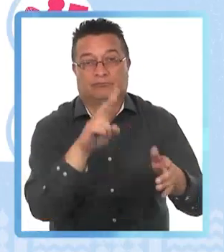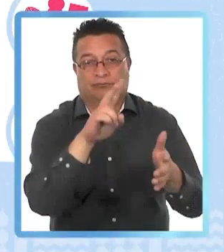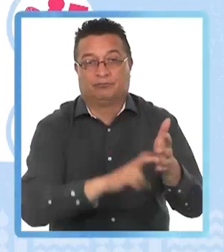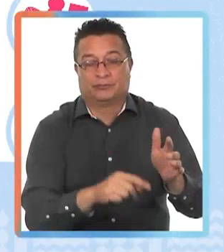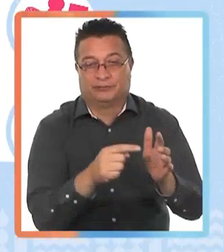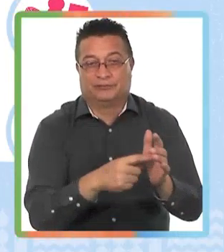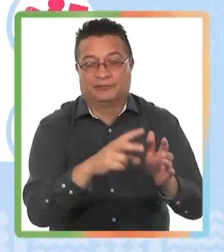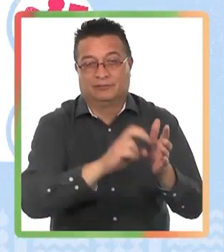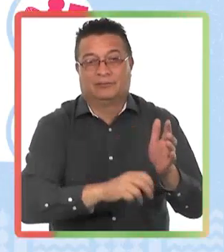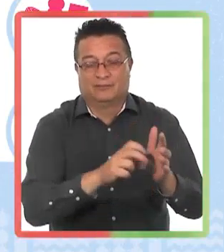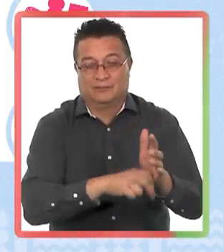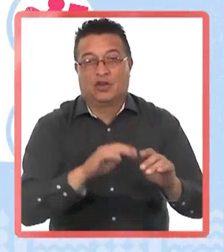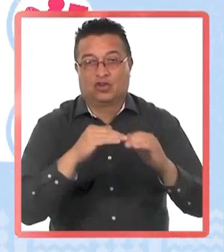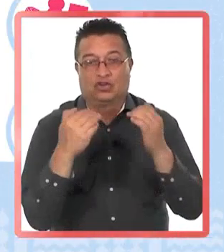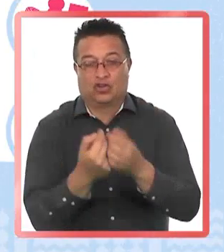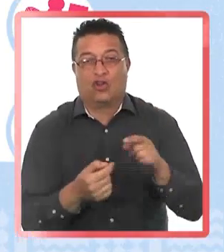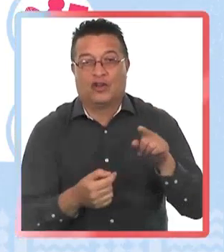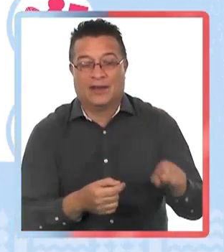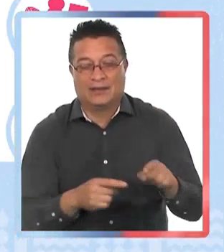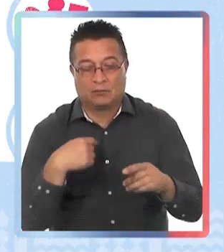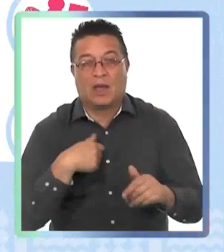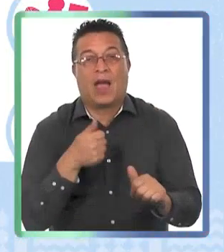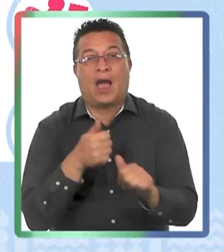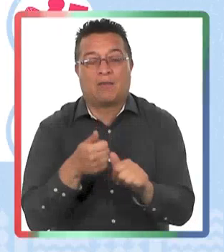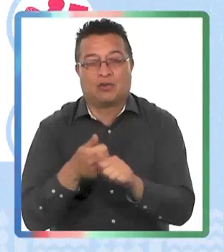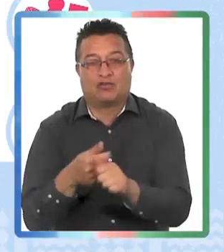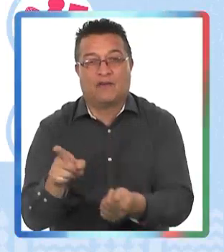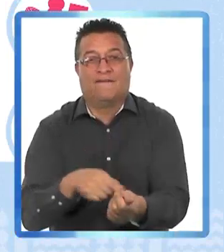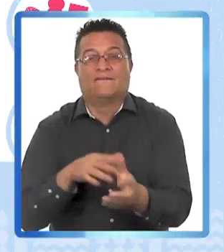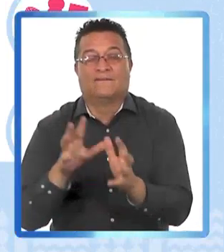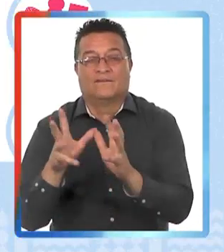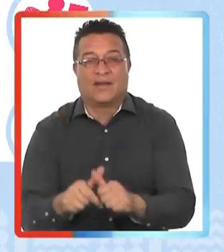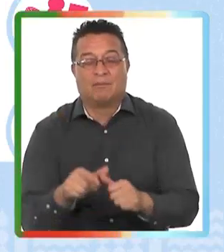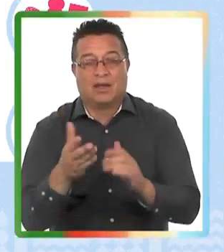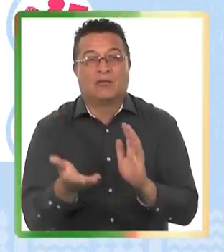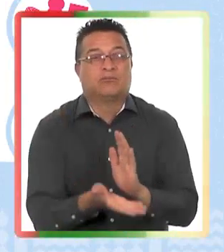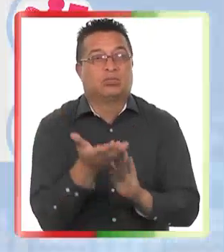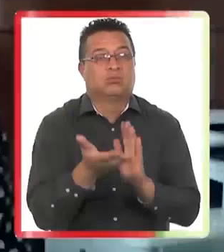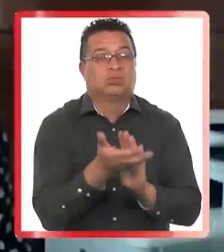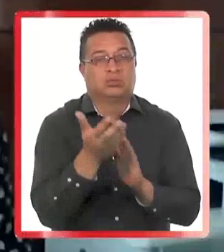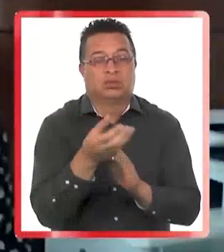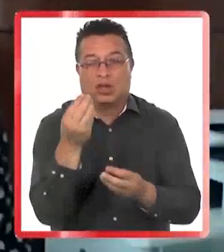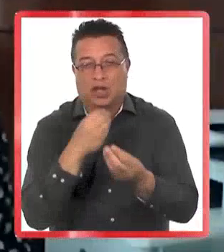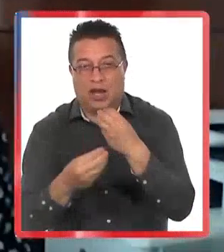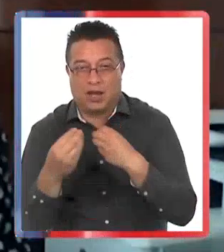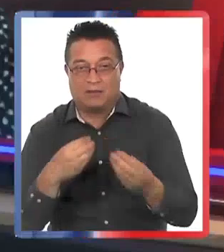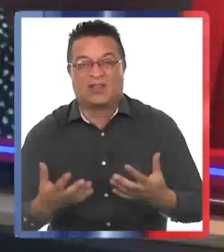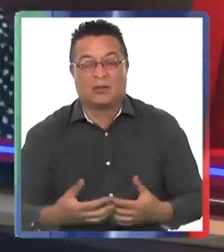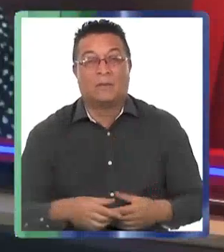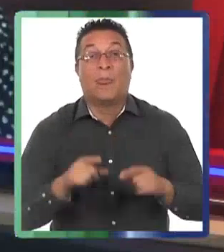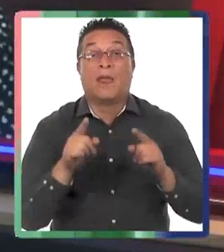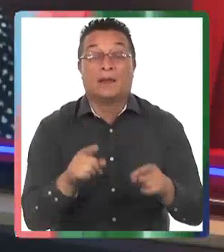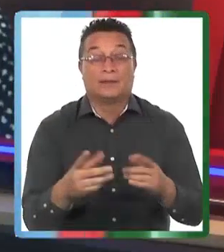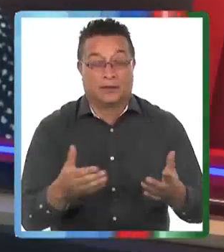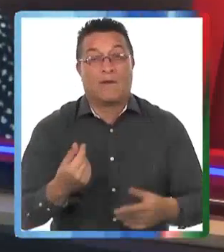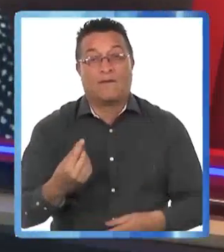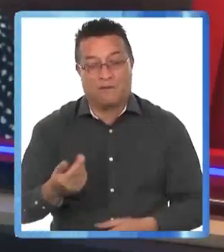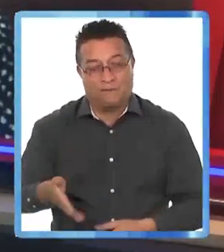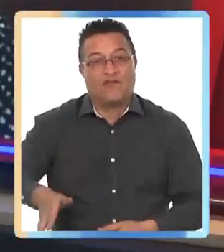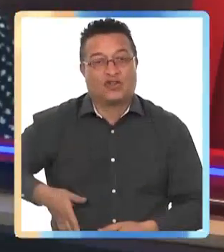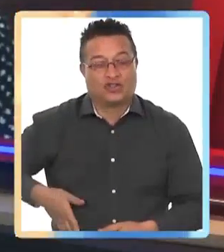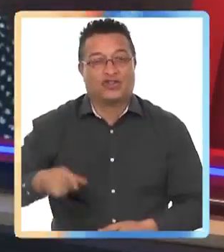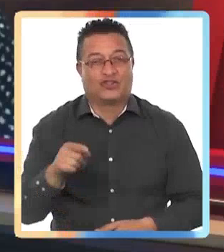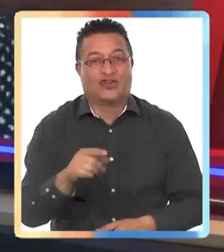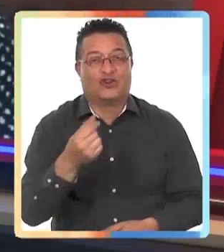descontar hasta el 20% de la compra. Todo esto es la idea de apoyar a las familias ante el alza en el costo de los alimentos. Es lo que se ha llamado el